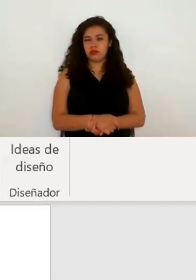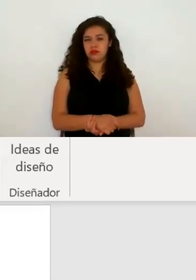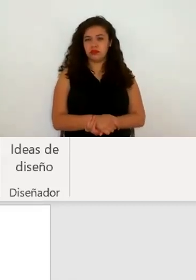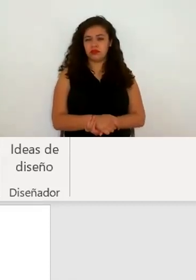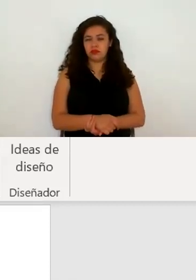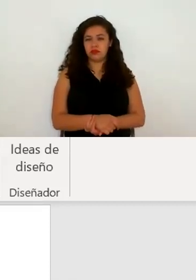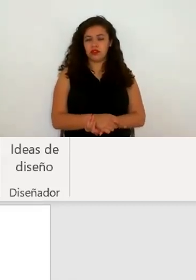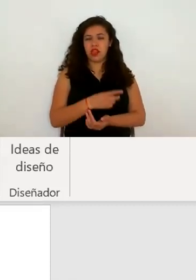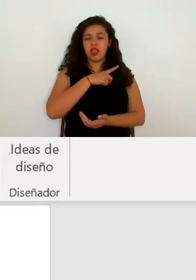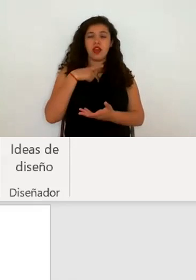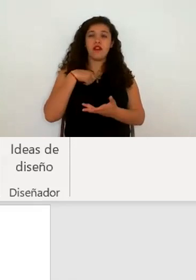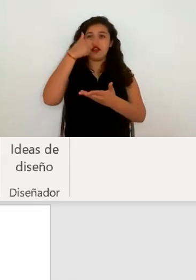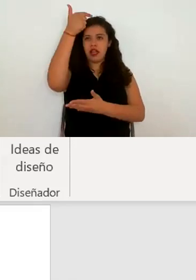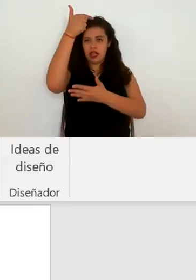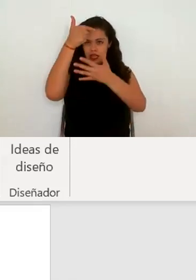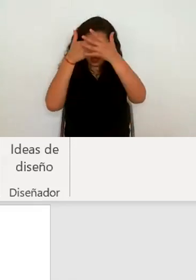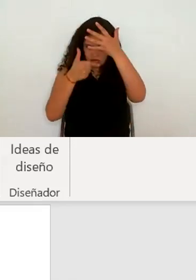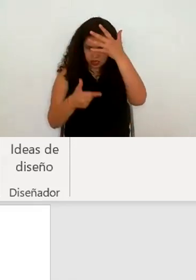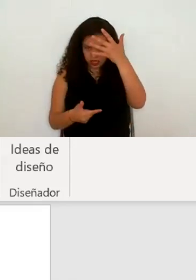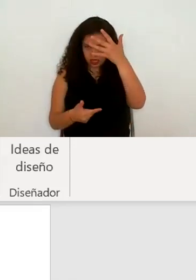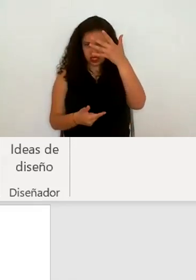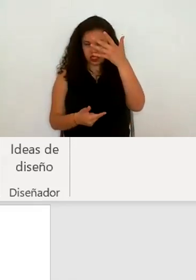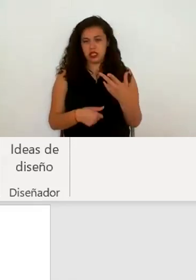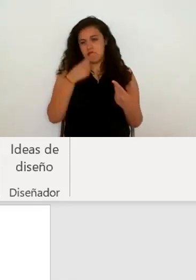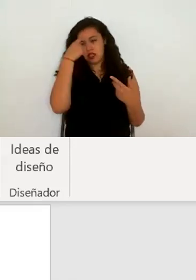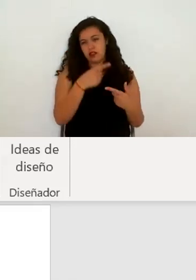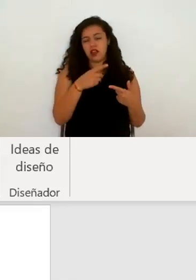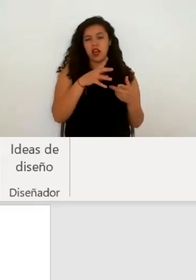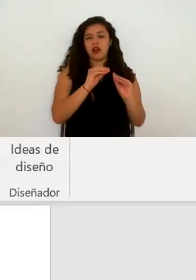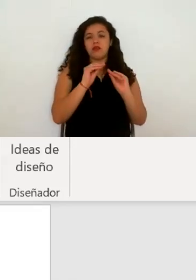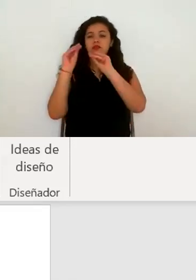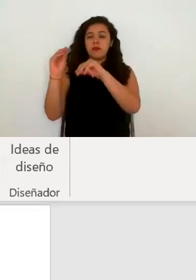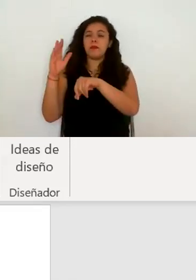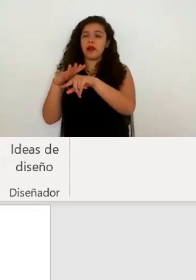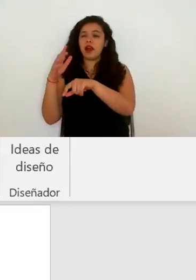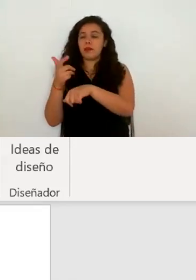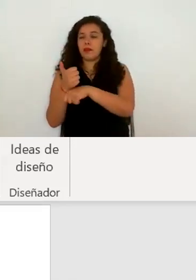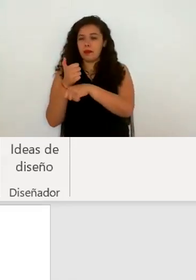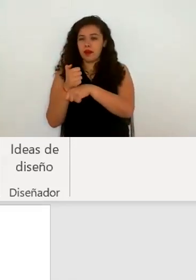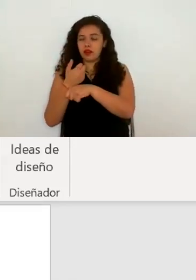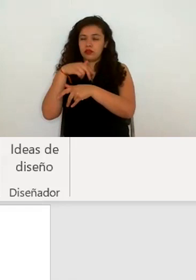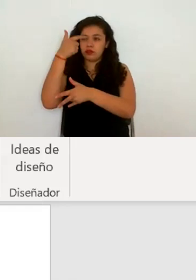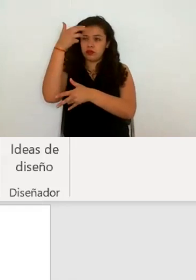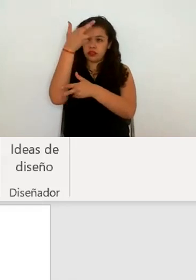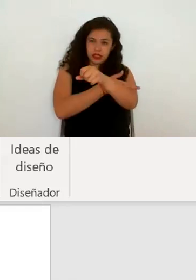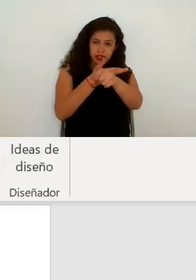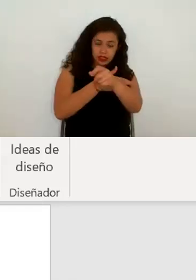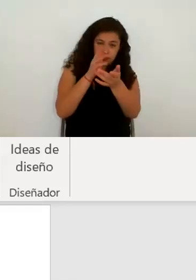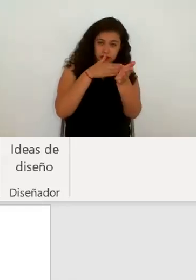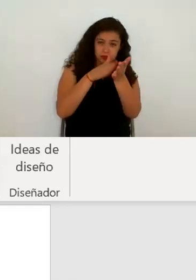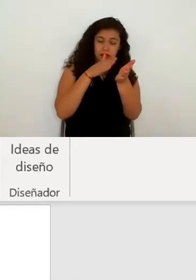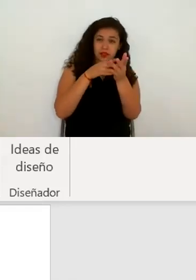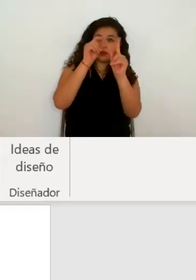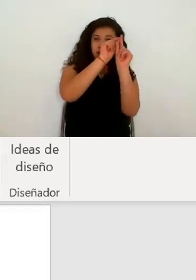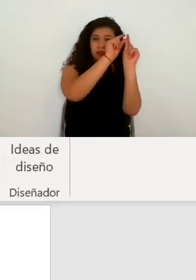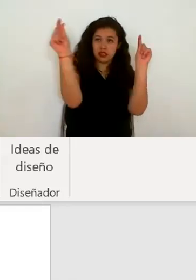hacer un inventario de transferencia primaria donde vamos a registrar los expedientes que